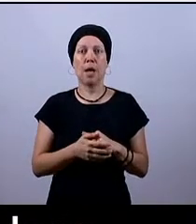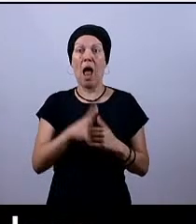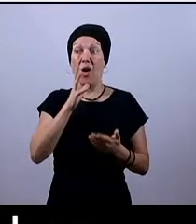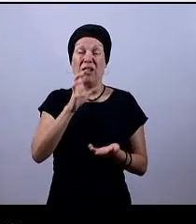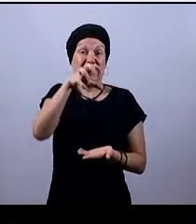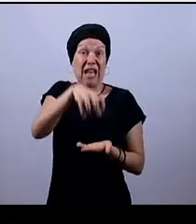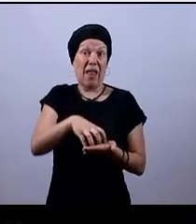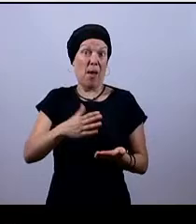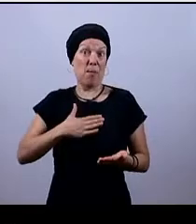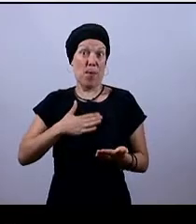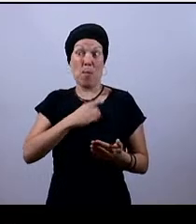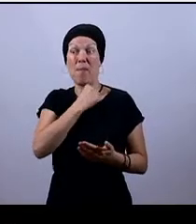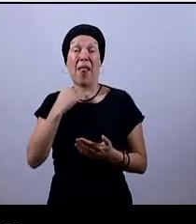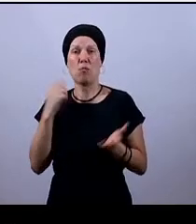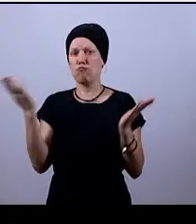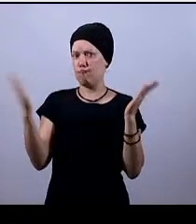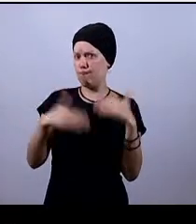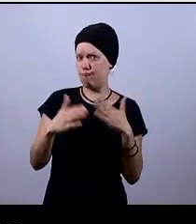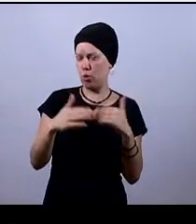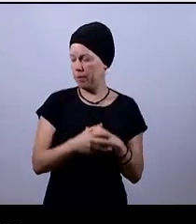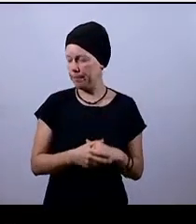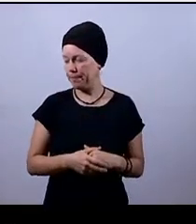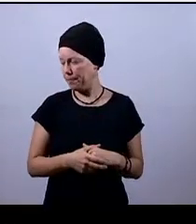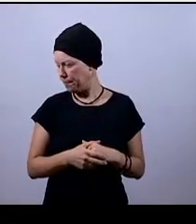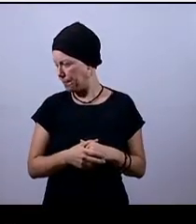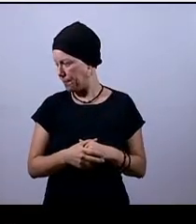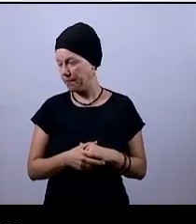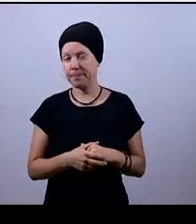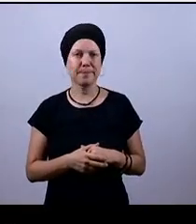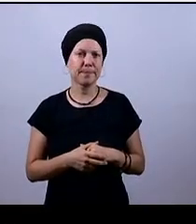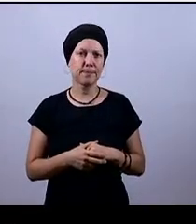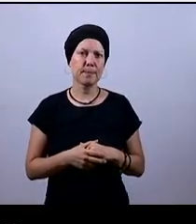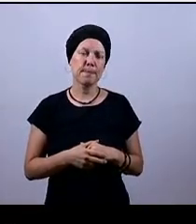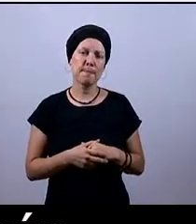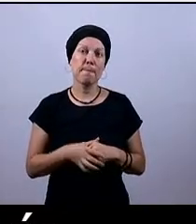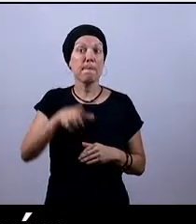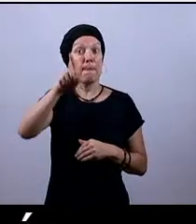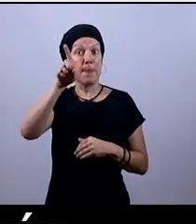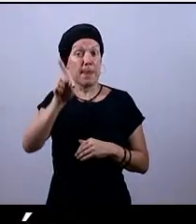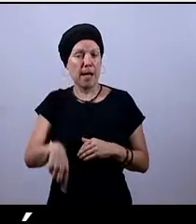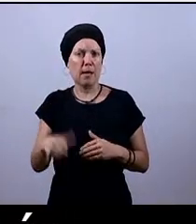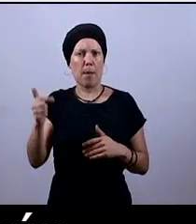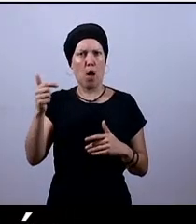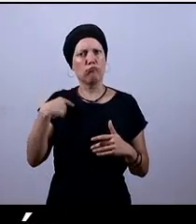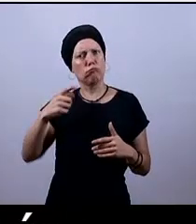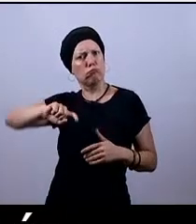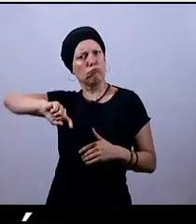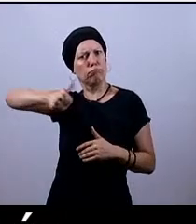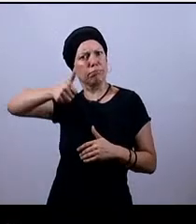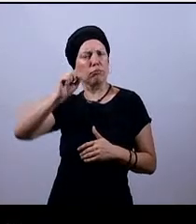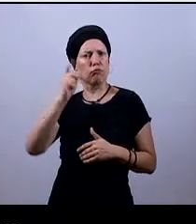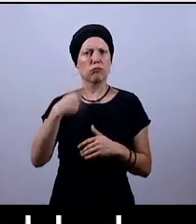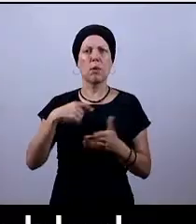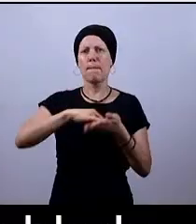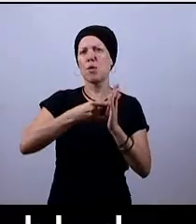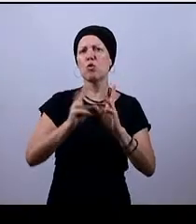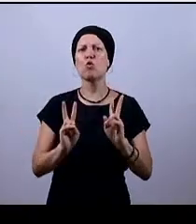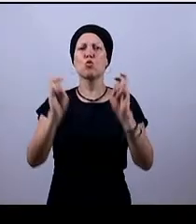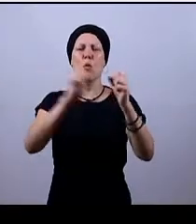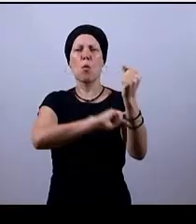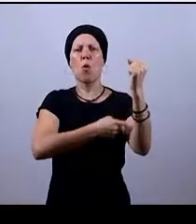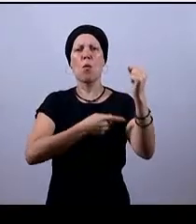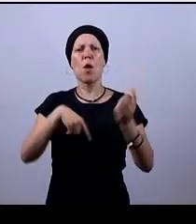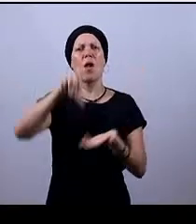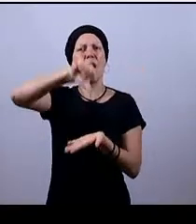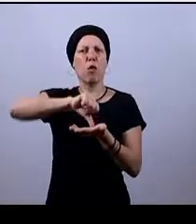ciudad de Badajoz, la más poblada de nuestra región. Y también hoy hemos dado el visto bueno a nuevos proyectos deportivos en la